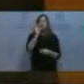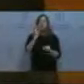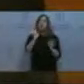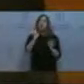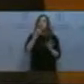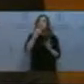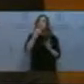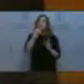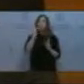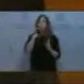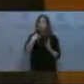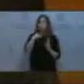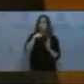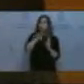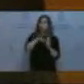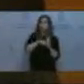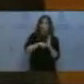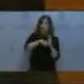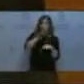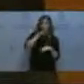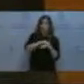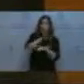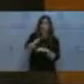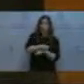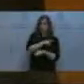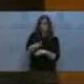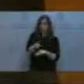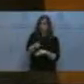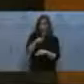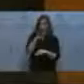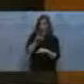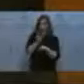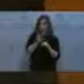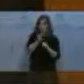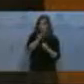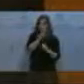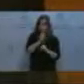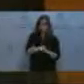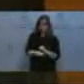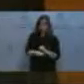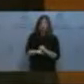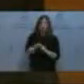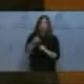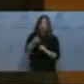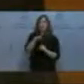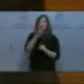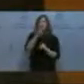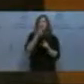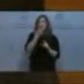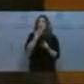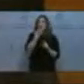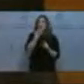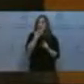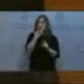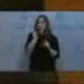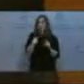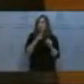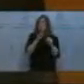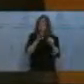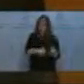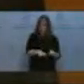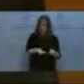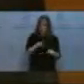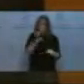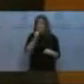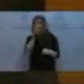las premisas para recogida selectiva, para disminución de la producción de basuras y para los combustibles sólidos y el bioestabilizado. Y si no lo cumplen, 4